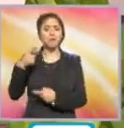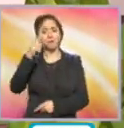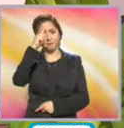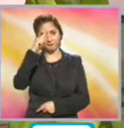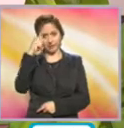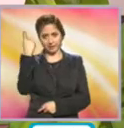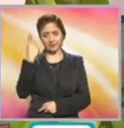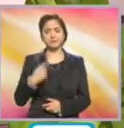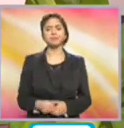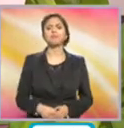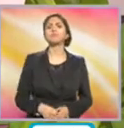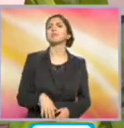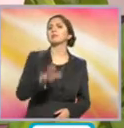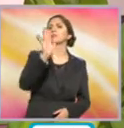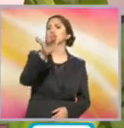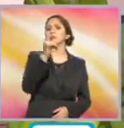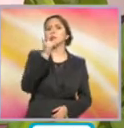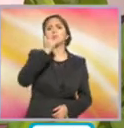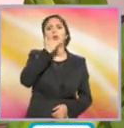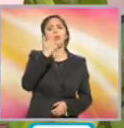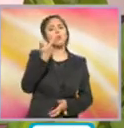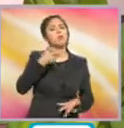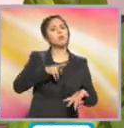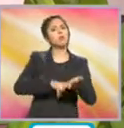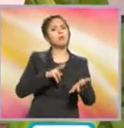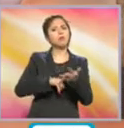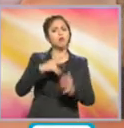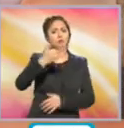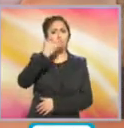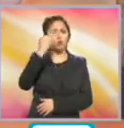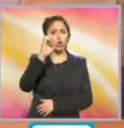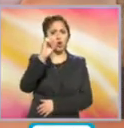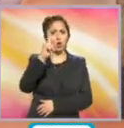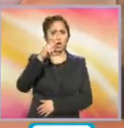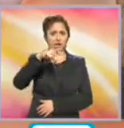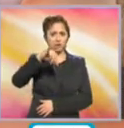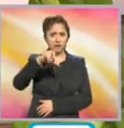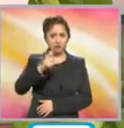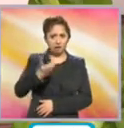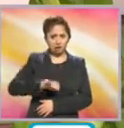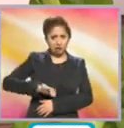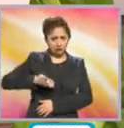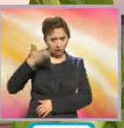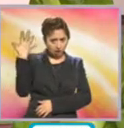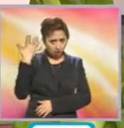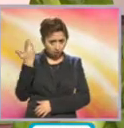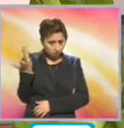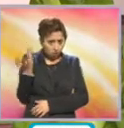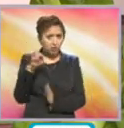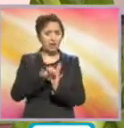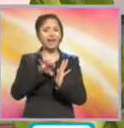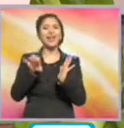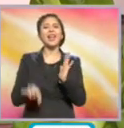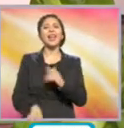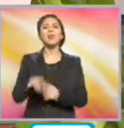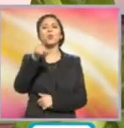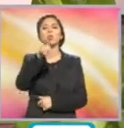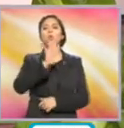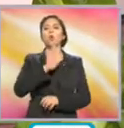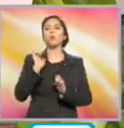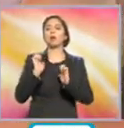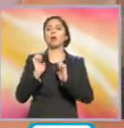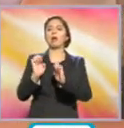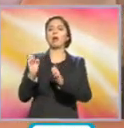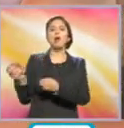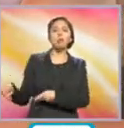en orquídeas pensamos que es una flor muy costosa. El que regala una orquídea pareciera como que fuese algo... Quedó muy bien. Como muy de lujo. ¿Es